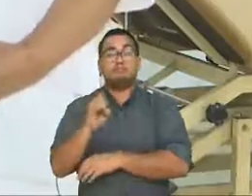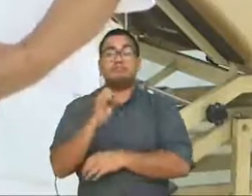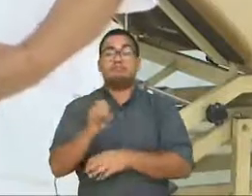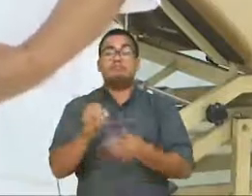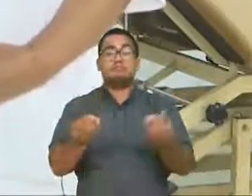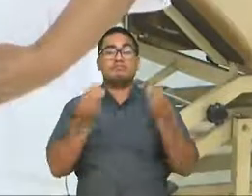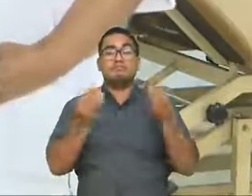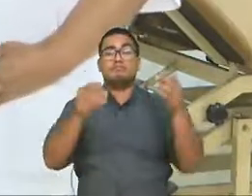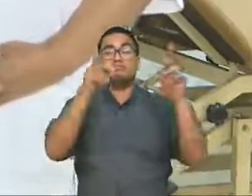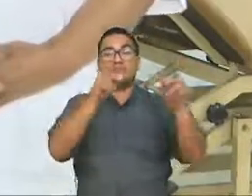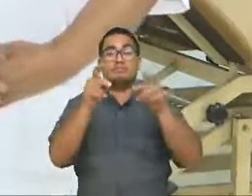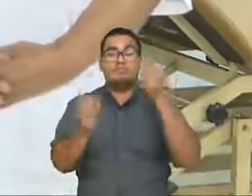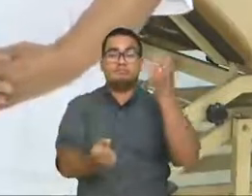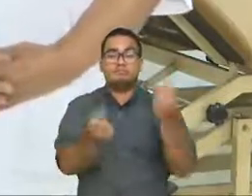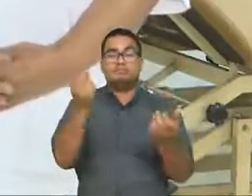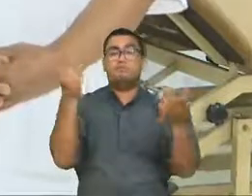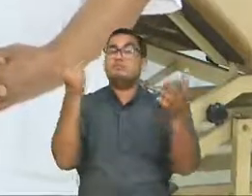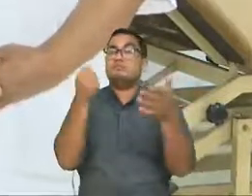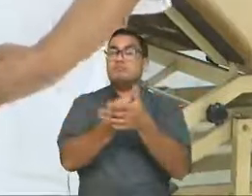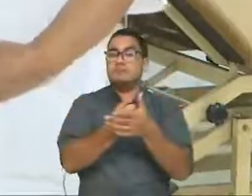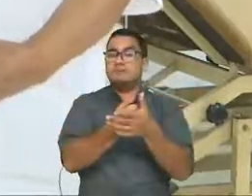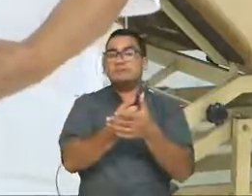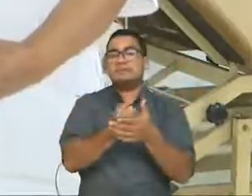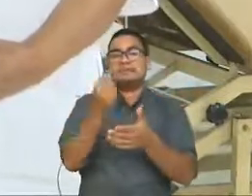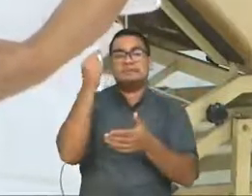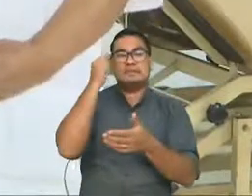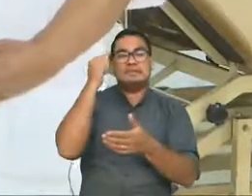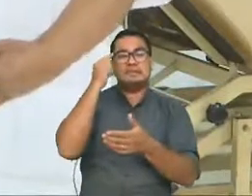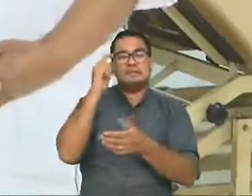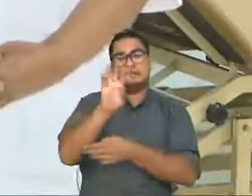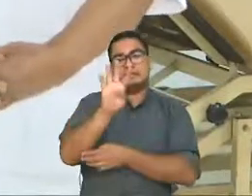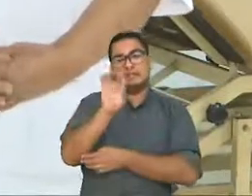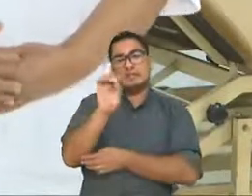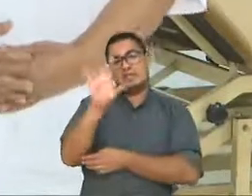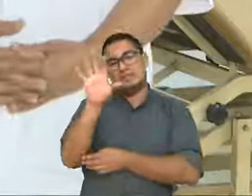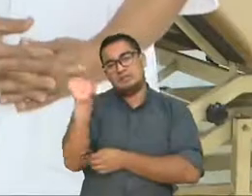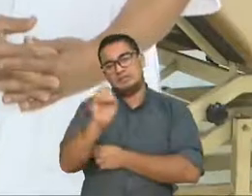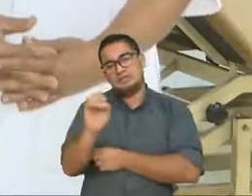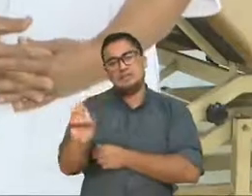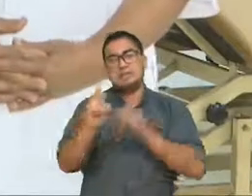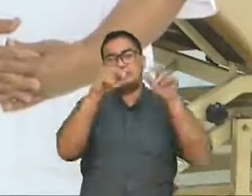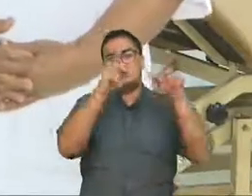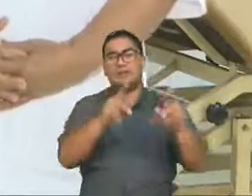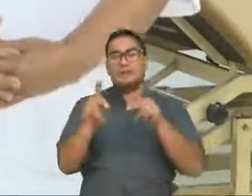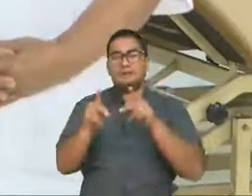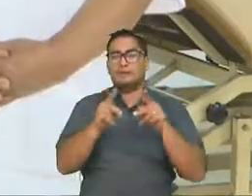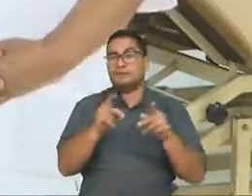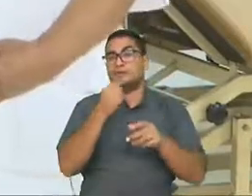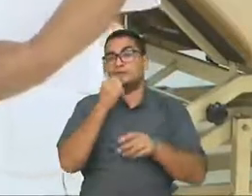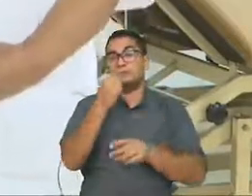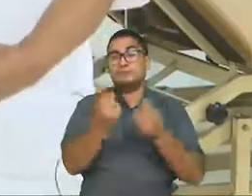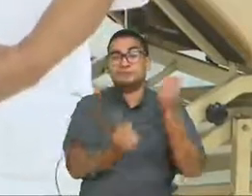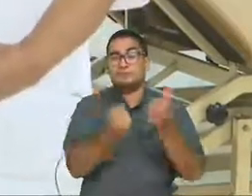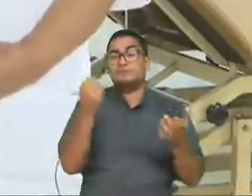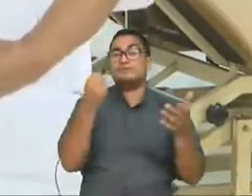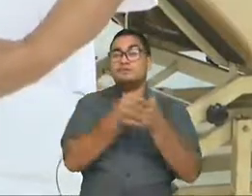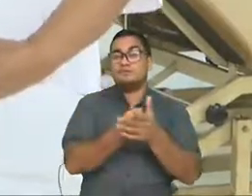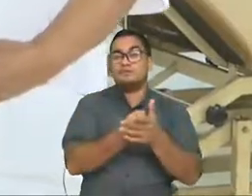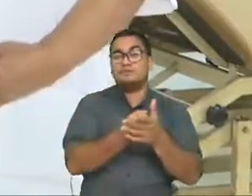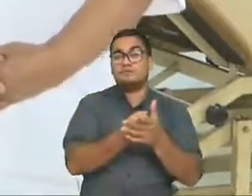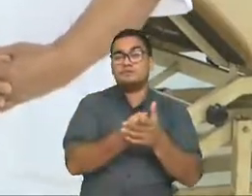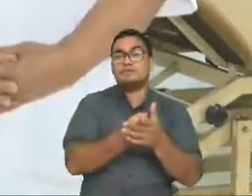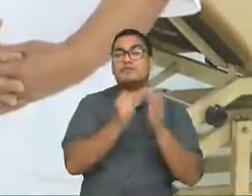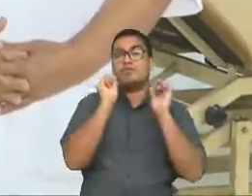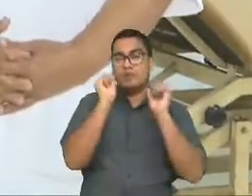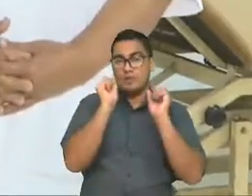un accidente, se podría considerar que el 40 o el 50% de estos pacientes que se accidentan